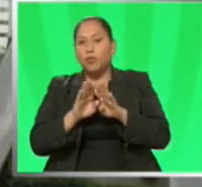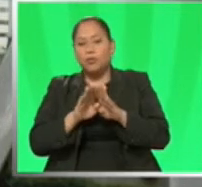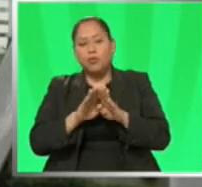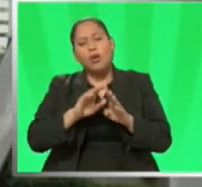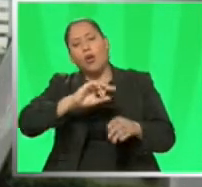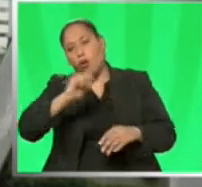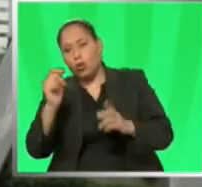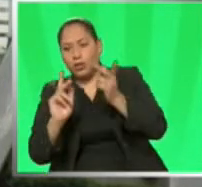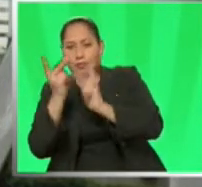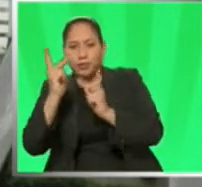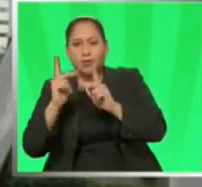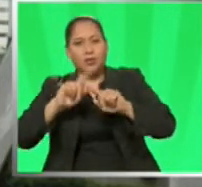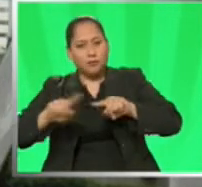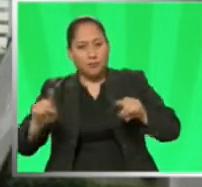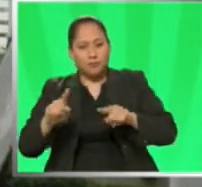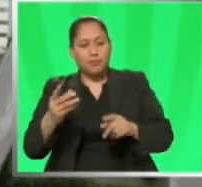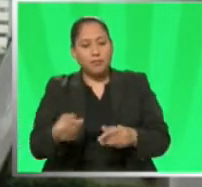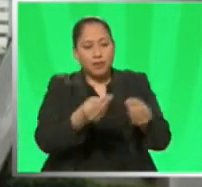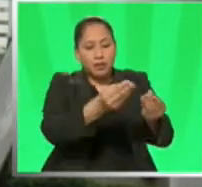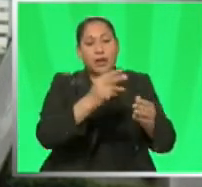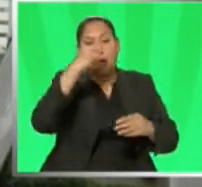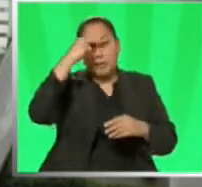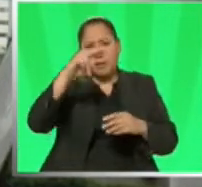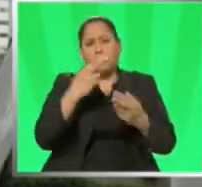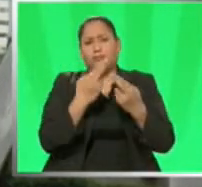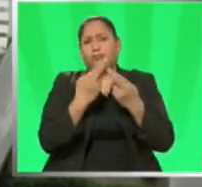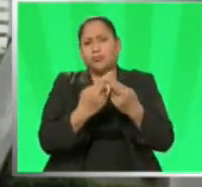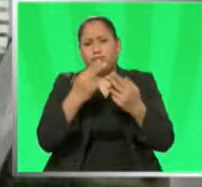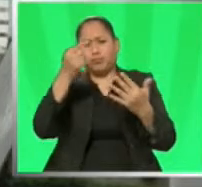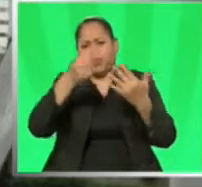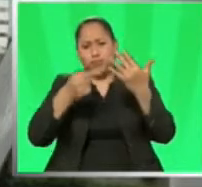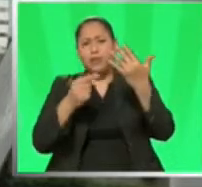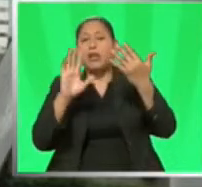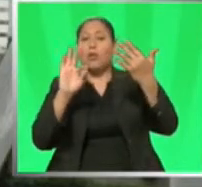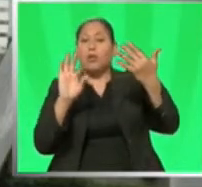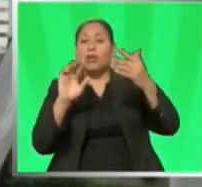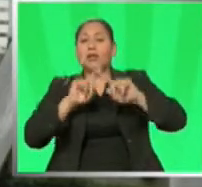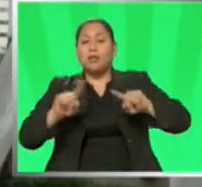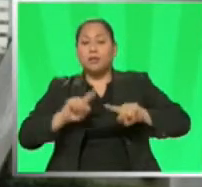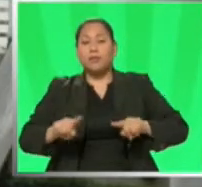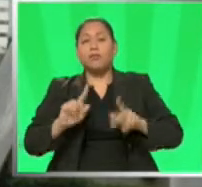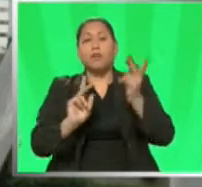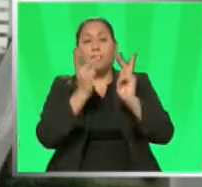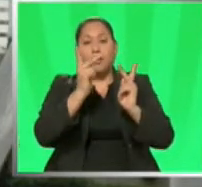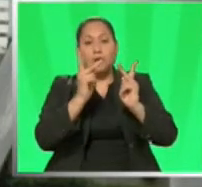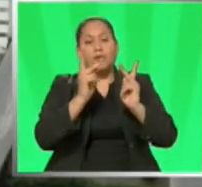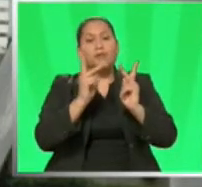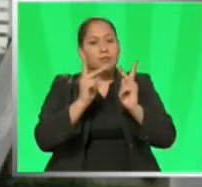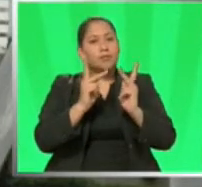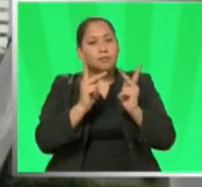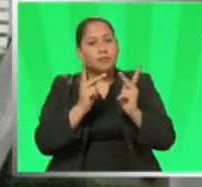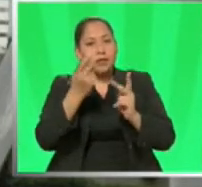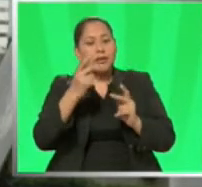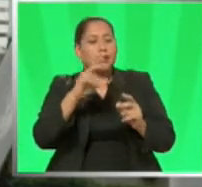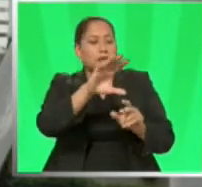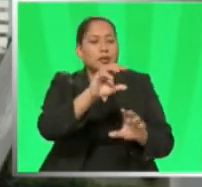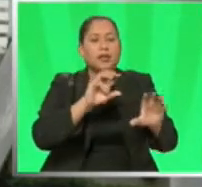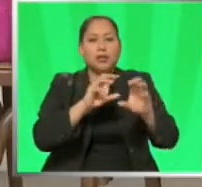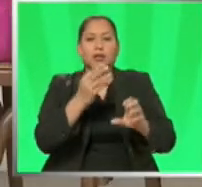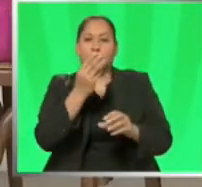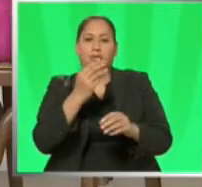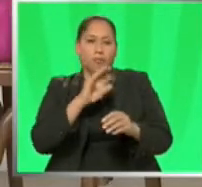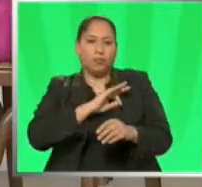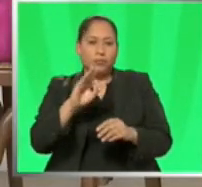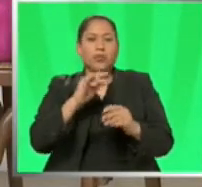otro tipo de verduras. A final de cuentas, México tiene alrededor de 40 tipos de verduras, entonces hay de dónde escoger. Claro.